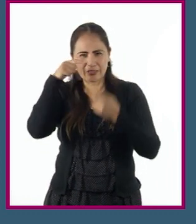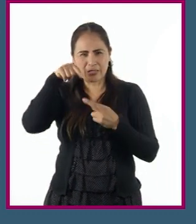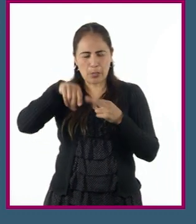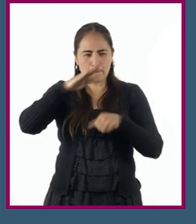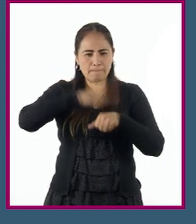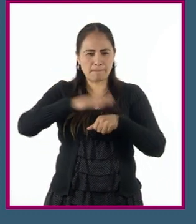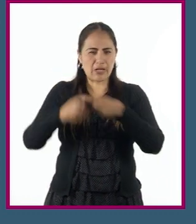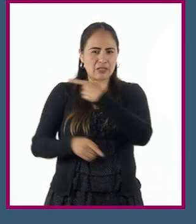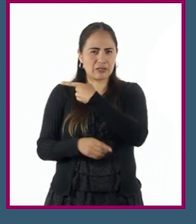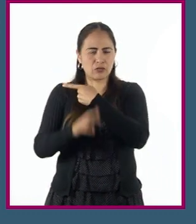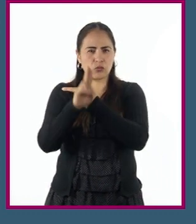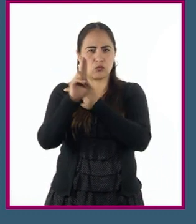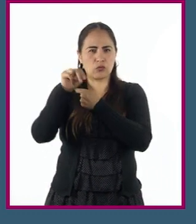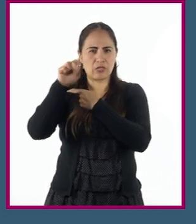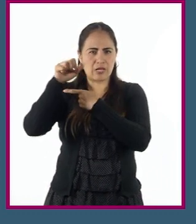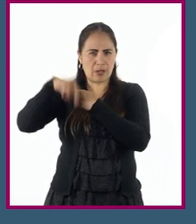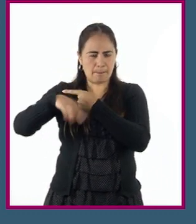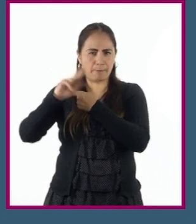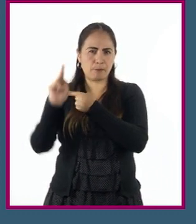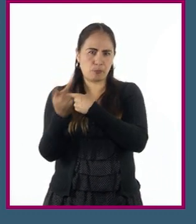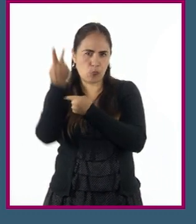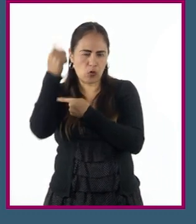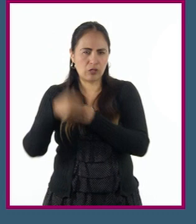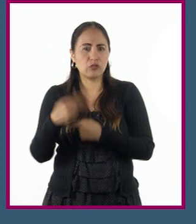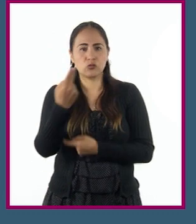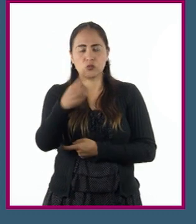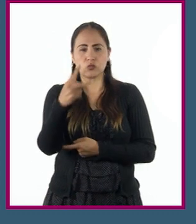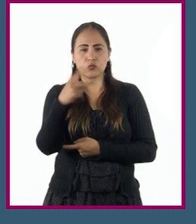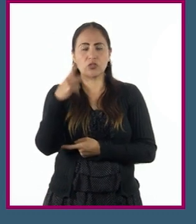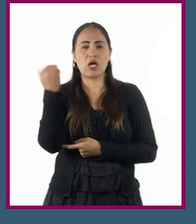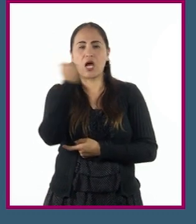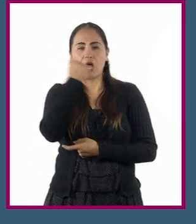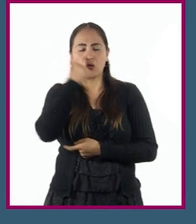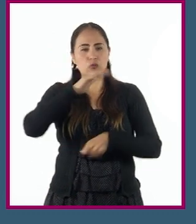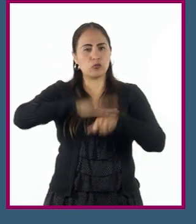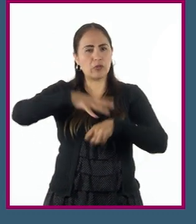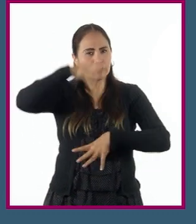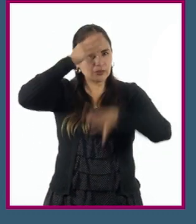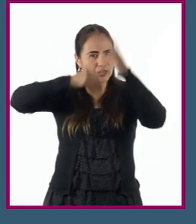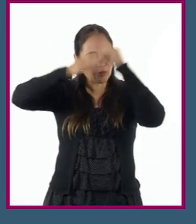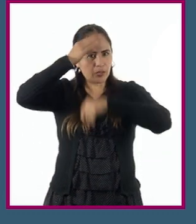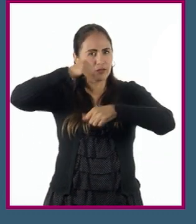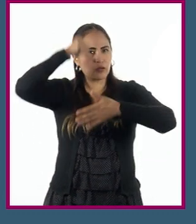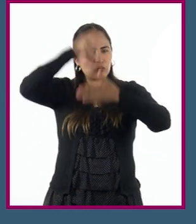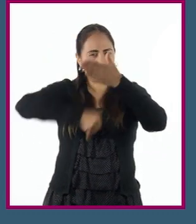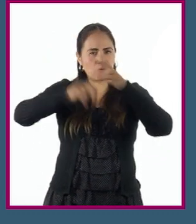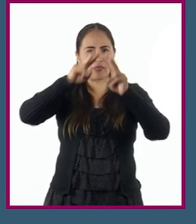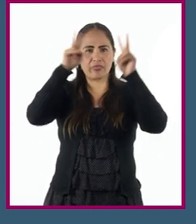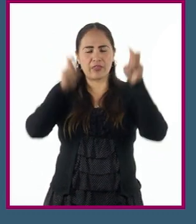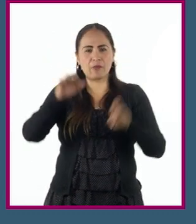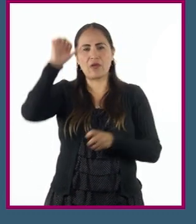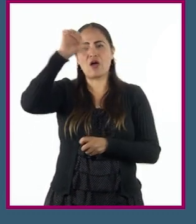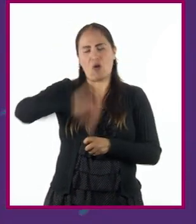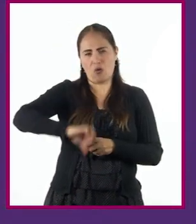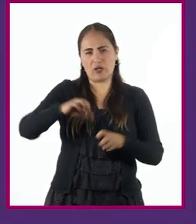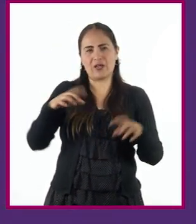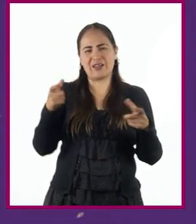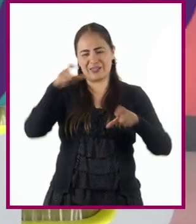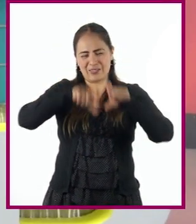proporciona UNAM y el IPN para que sus estudiantes puedan concretar sus conocimientos con respecto al tema de reacciones